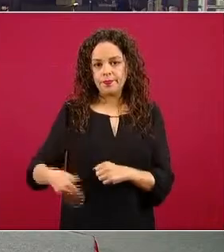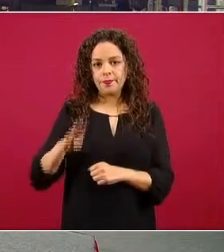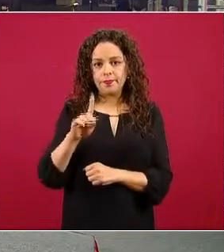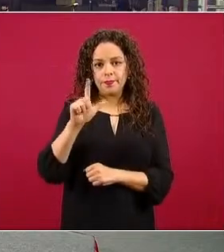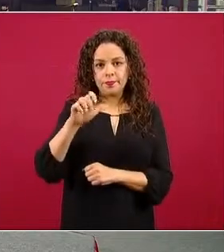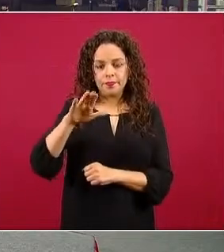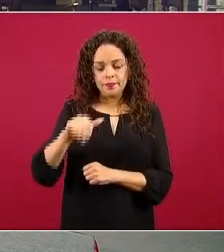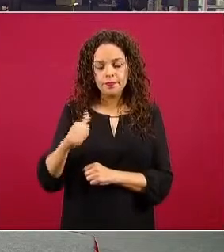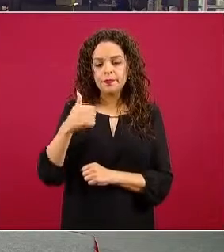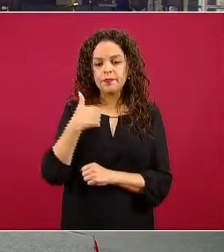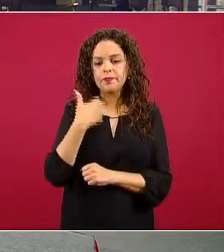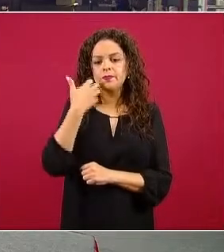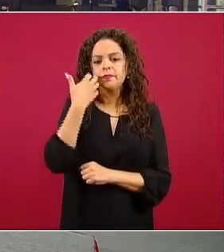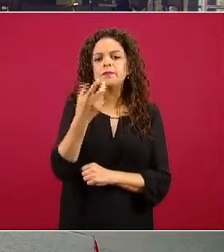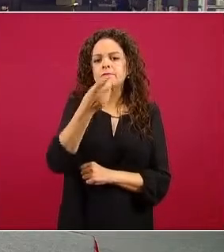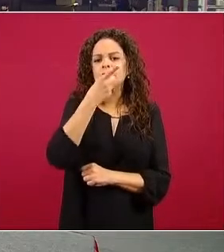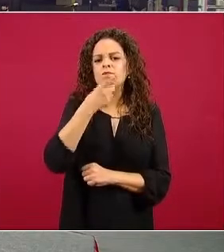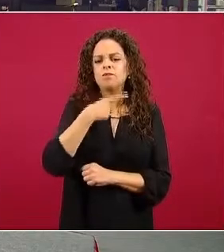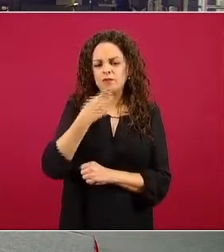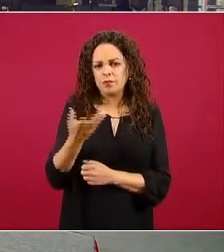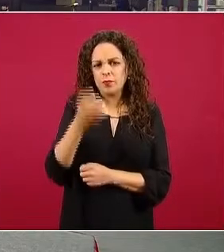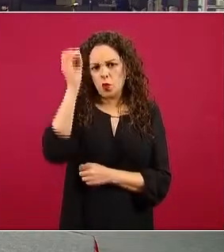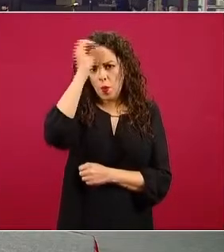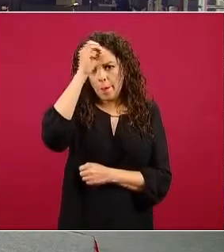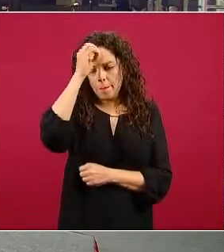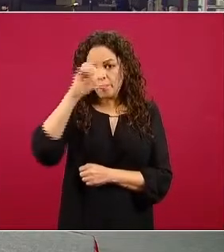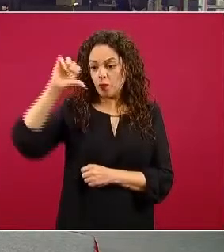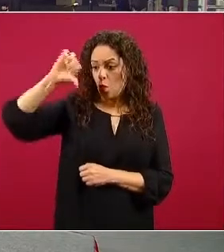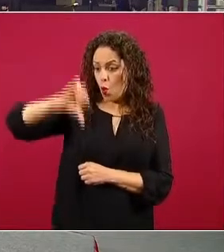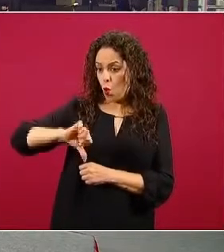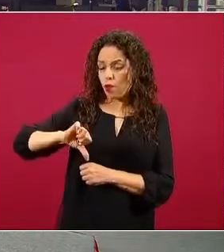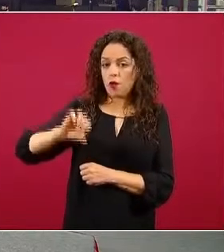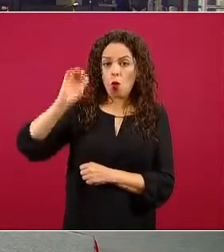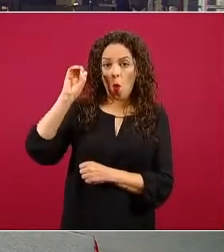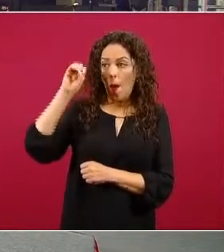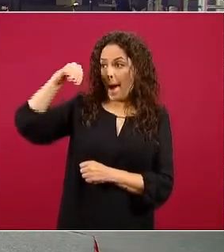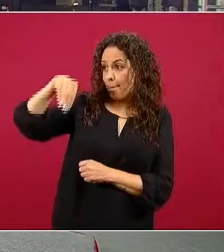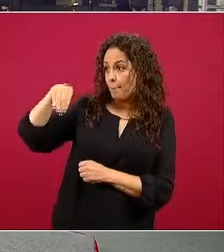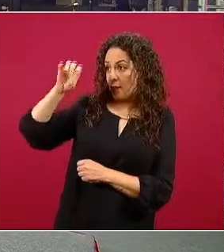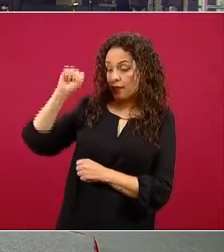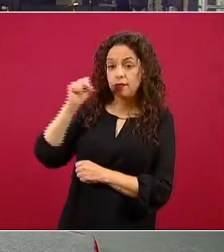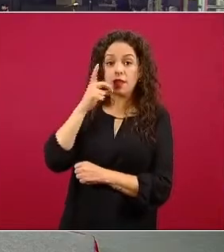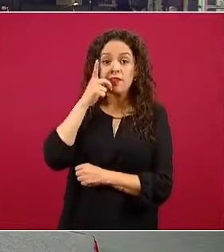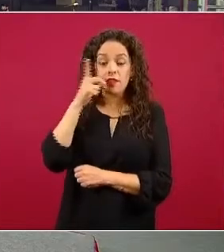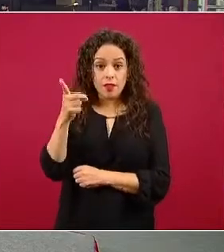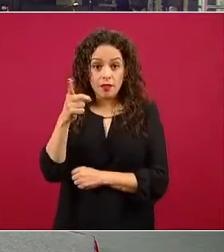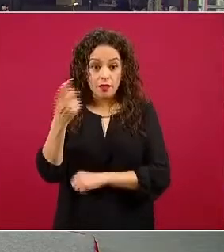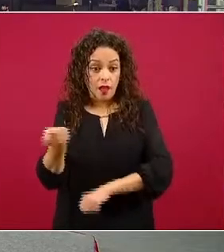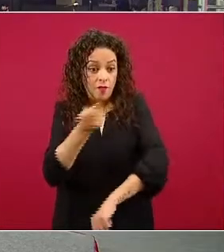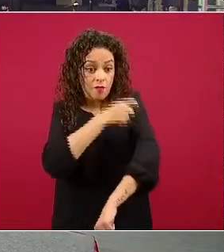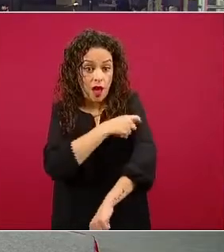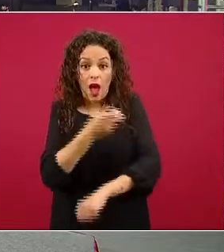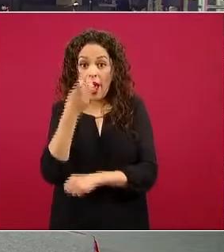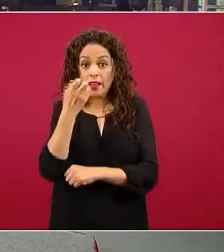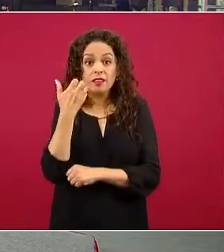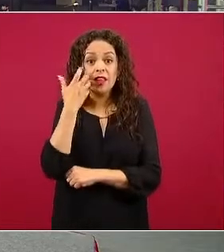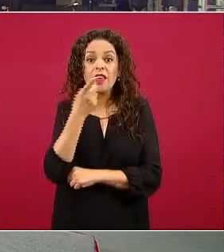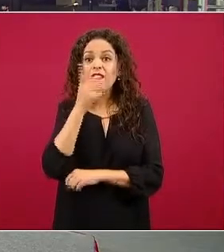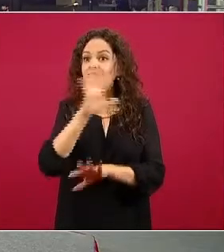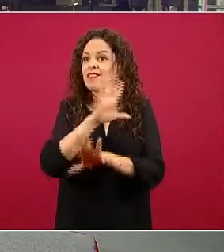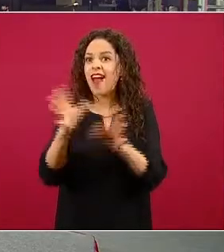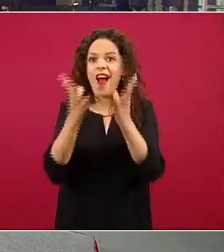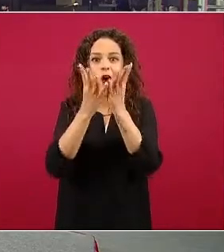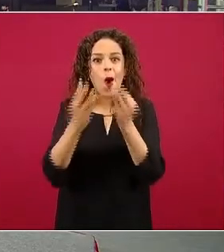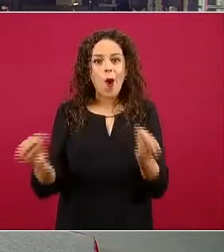comentario. Hoy la OMS comentó que la vacuna no es precisamente la solución a la pandemia. Ha habido